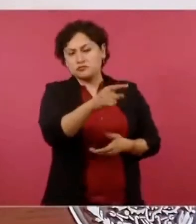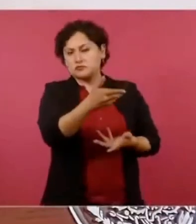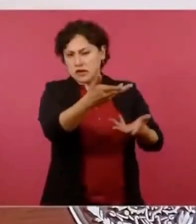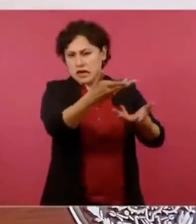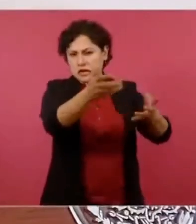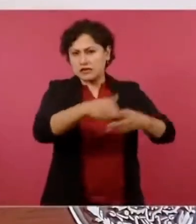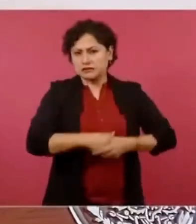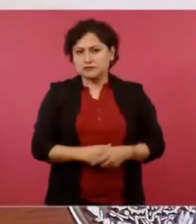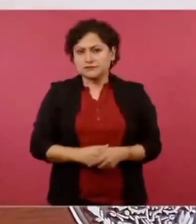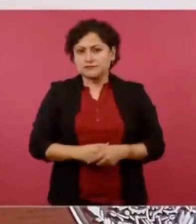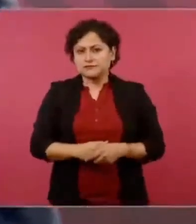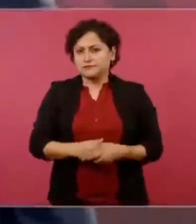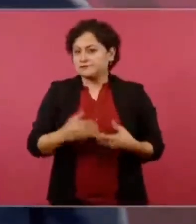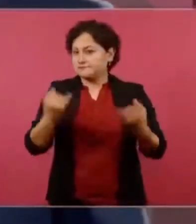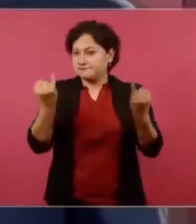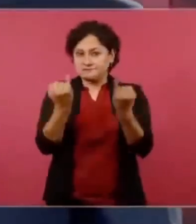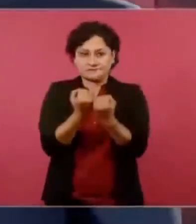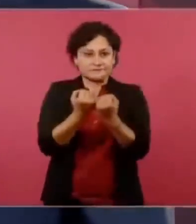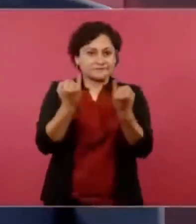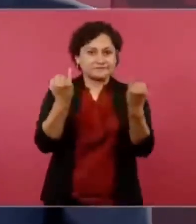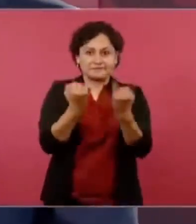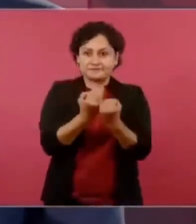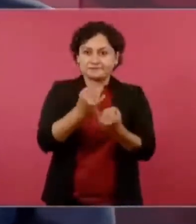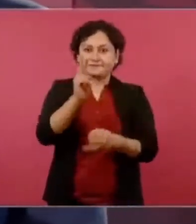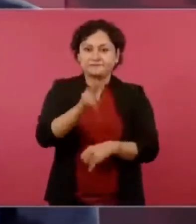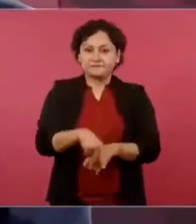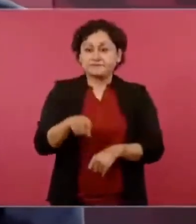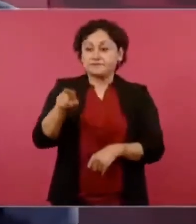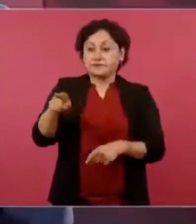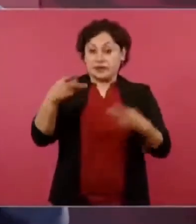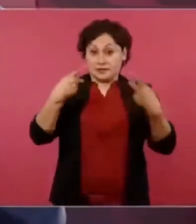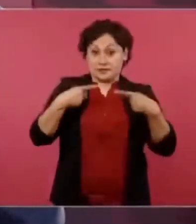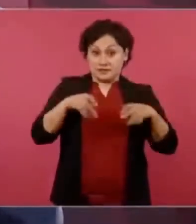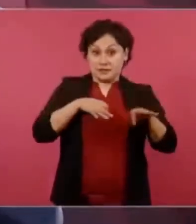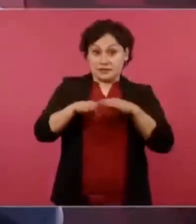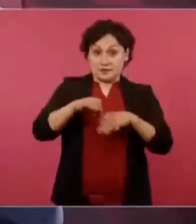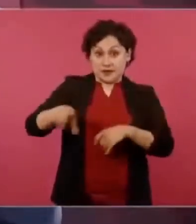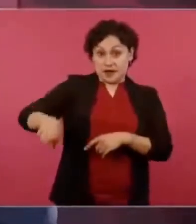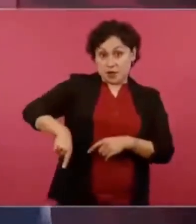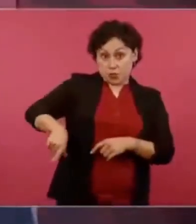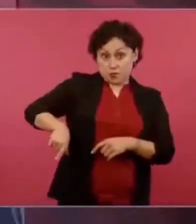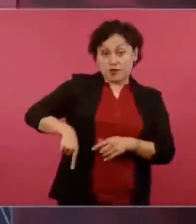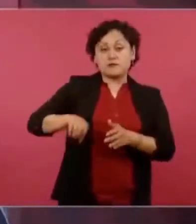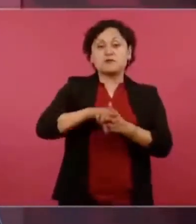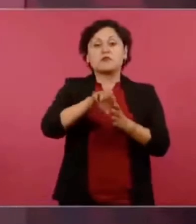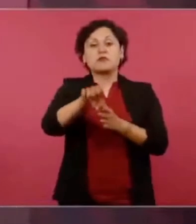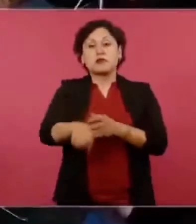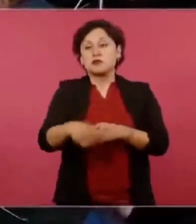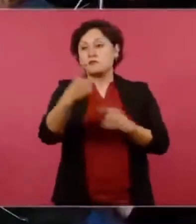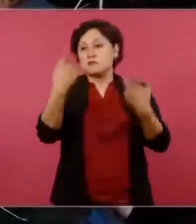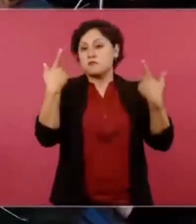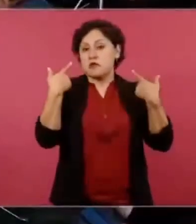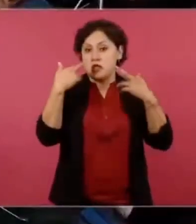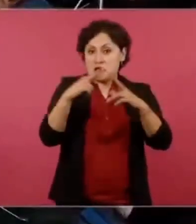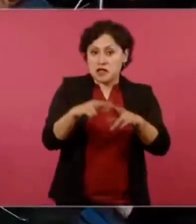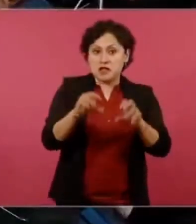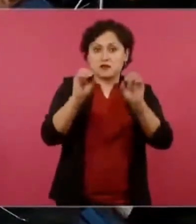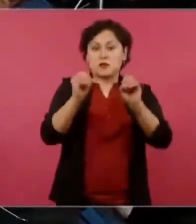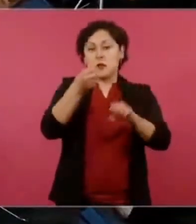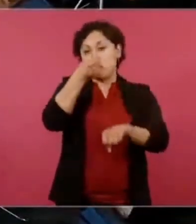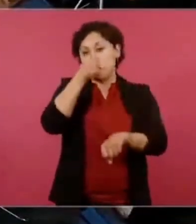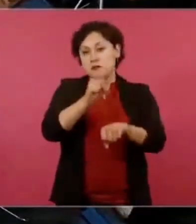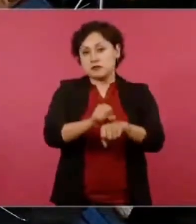y igual, un trabajador al servicio del Estado, un maestro, un oficinista,